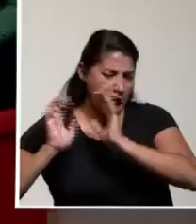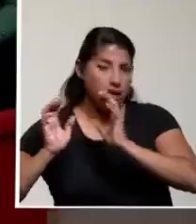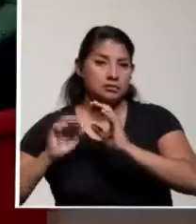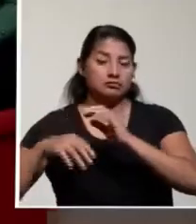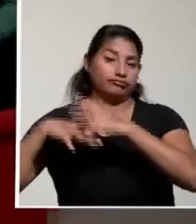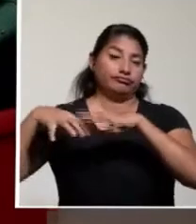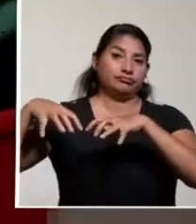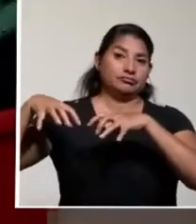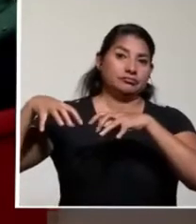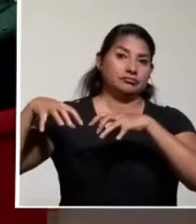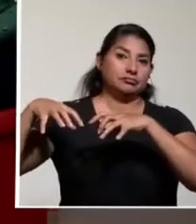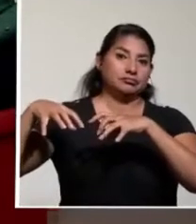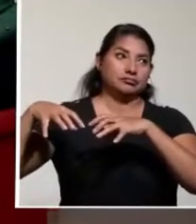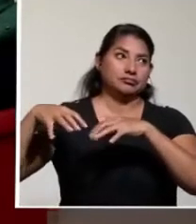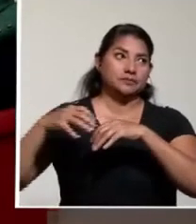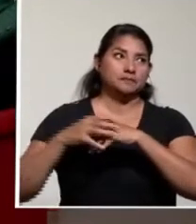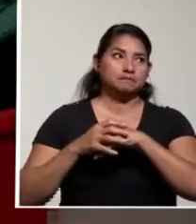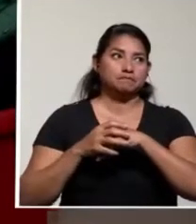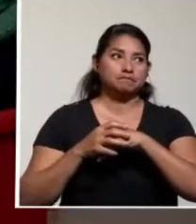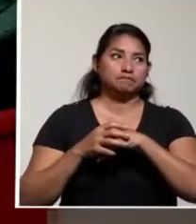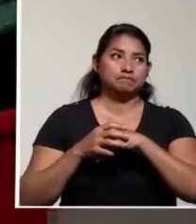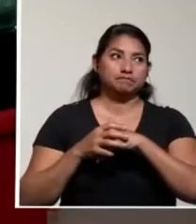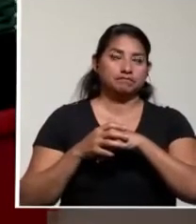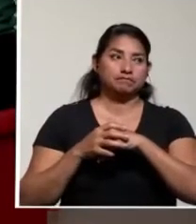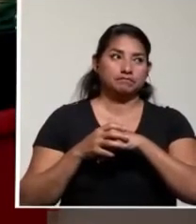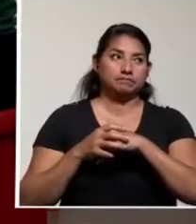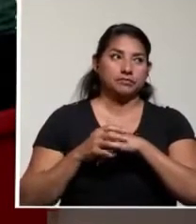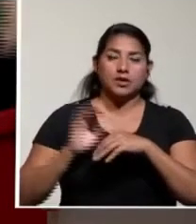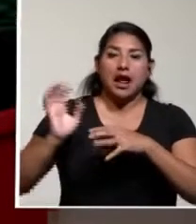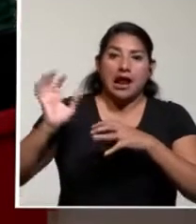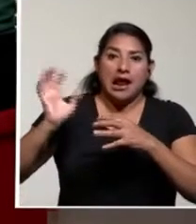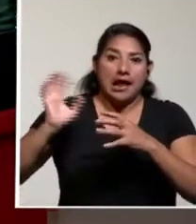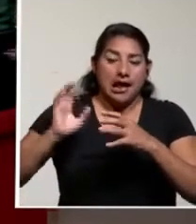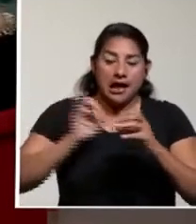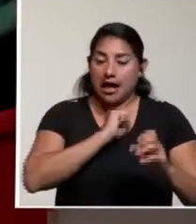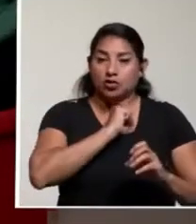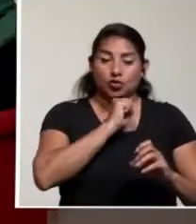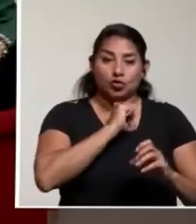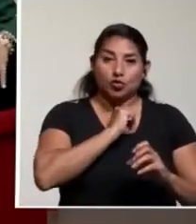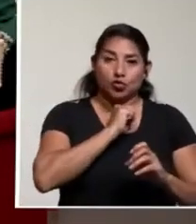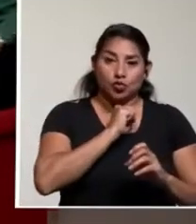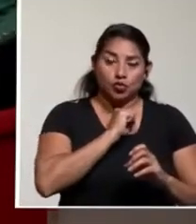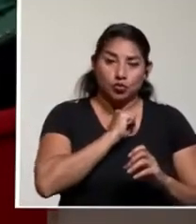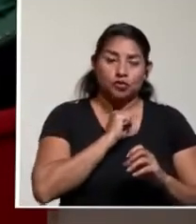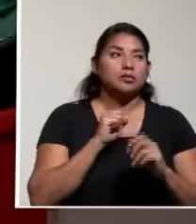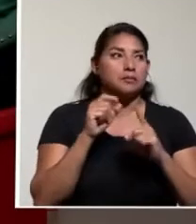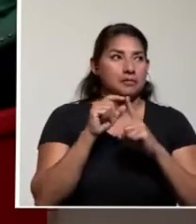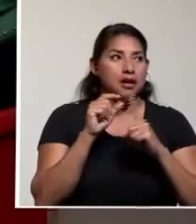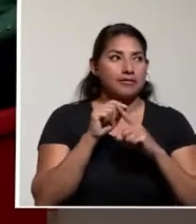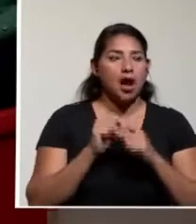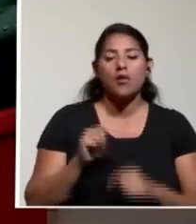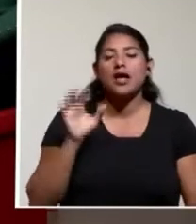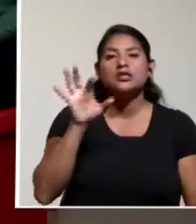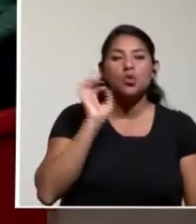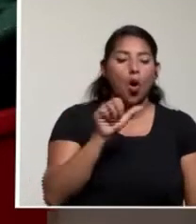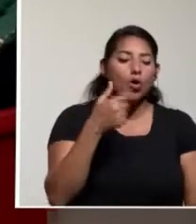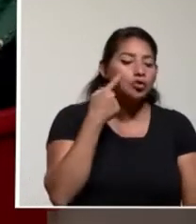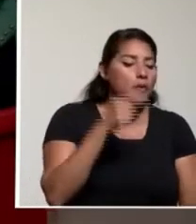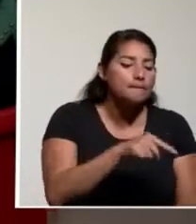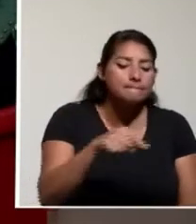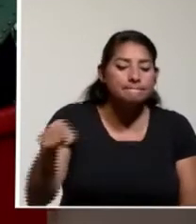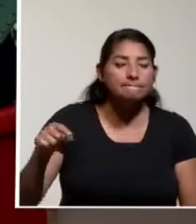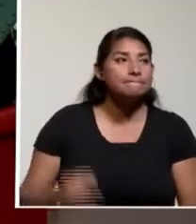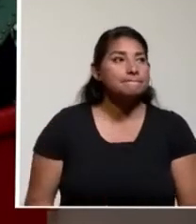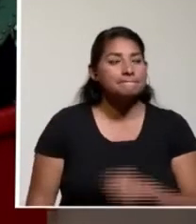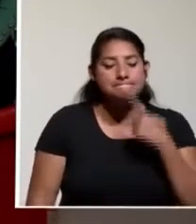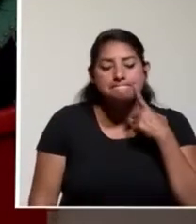transmitir como... alarma, alerta, sí, exacto, susto. Si no encontraba la palabra. Niña Carla, escoja usted otro instrumento.